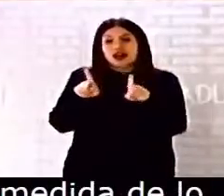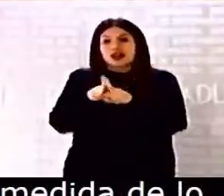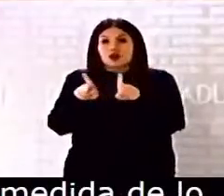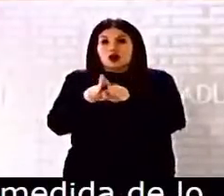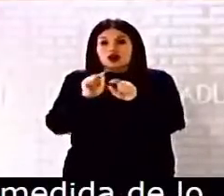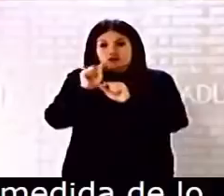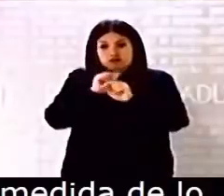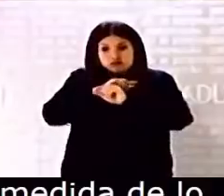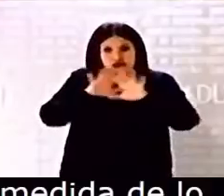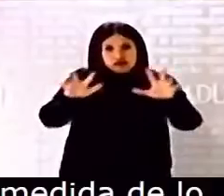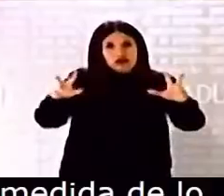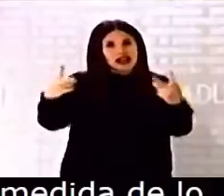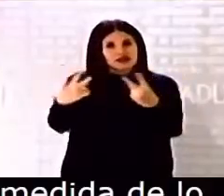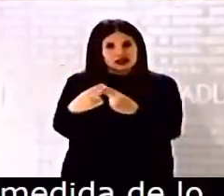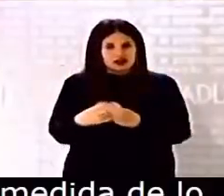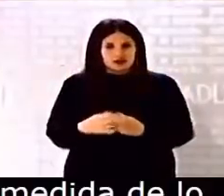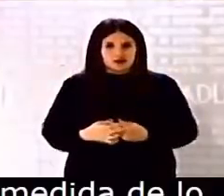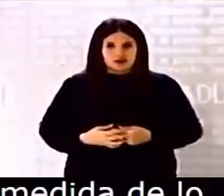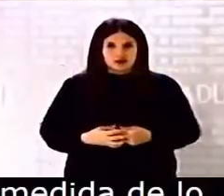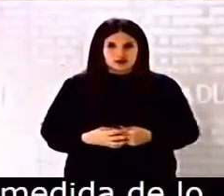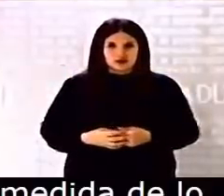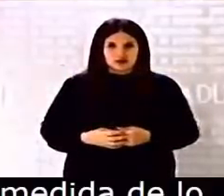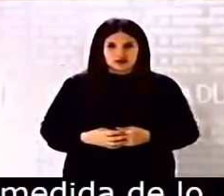la transmisión de la enfermedad.